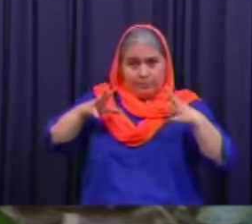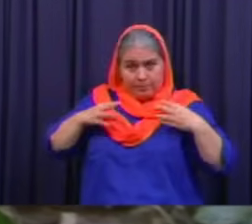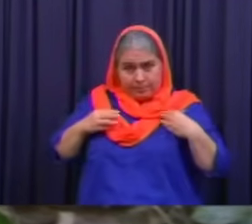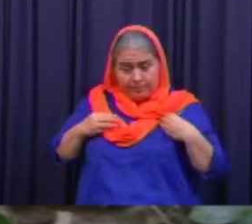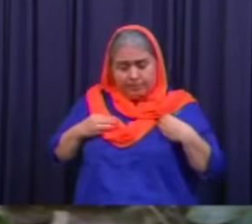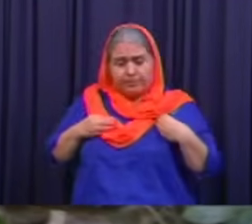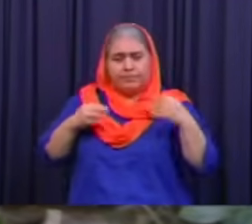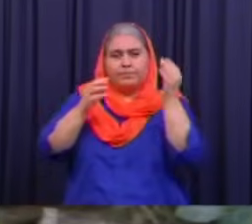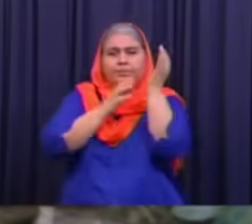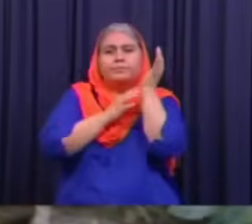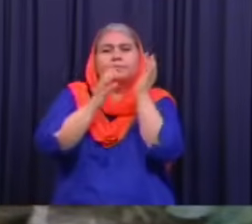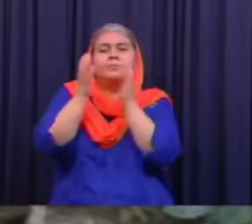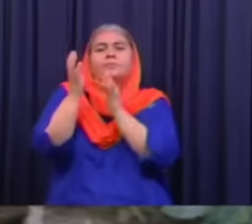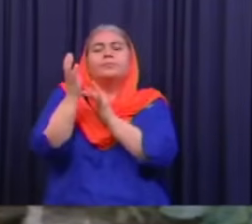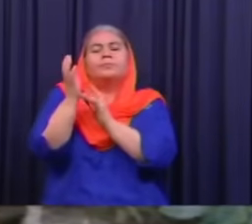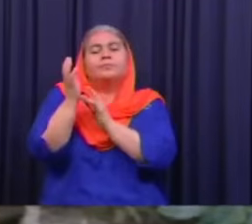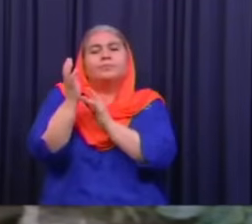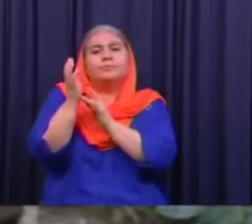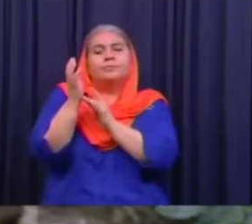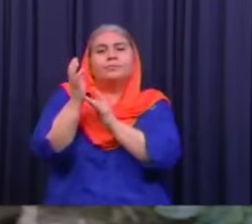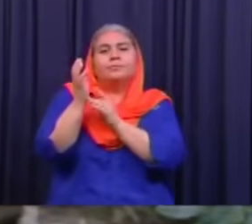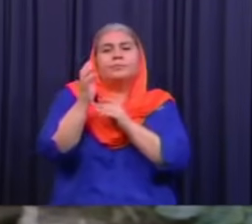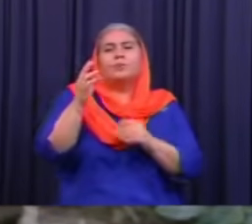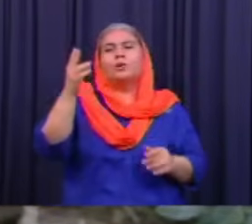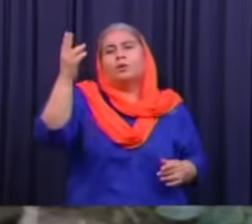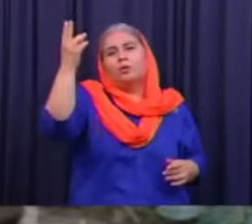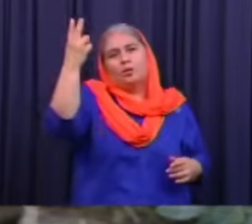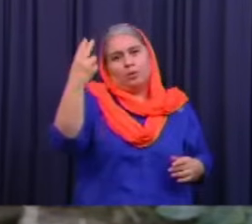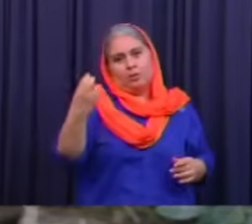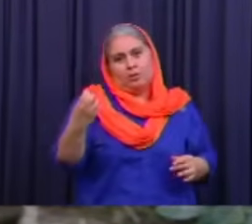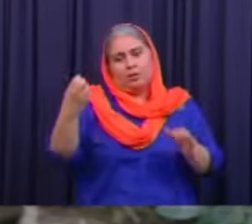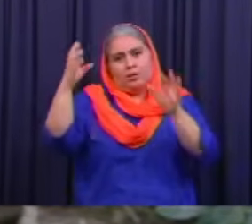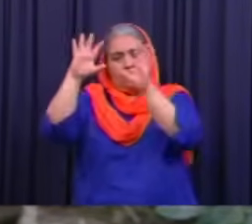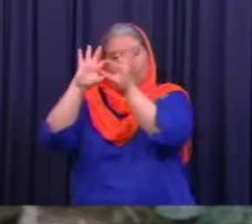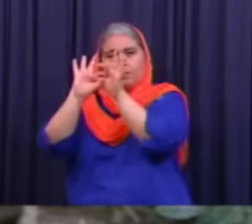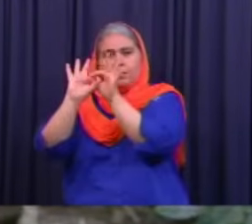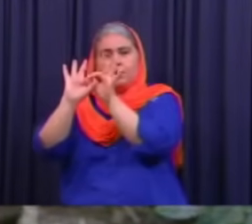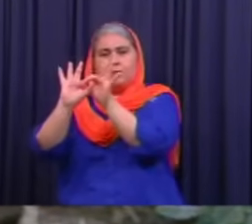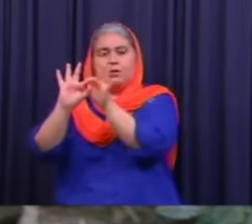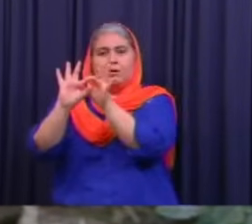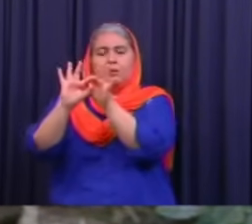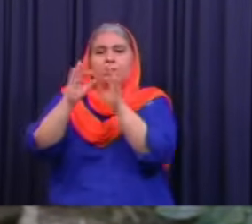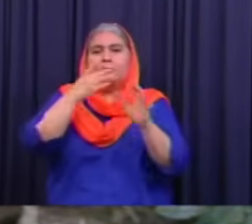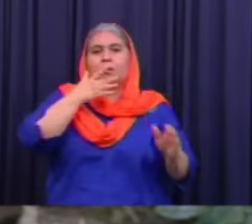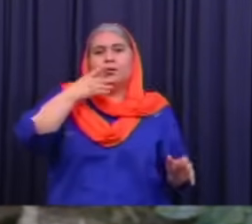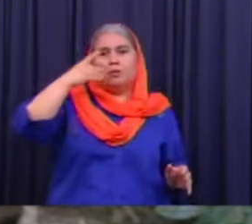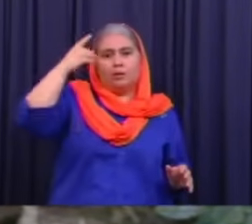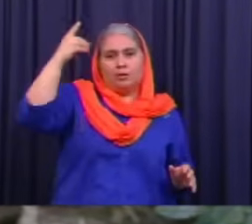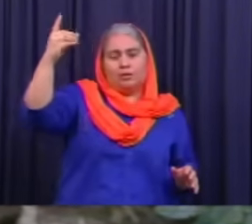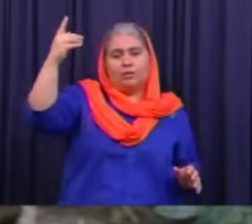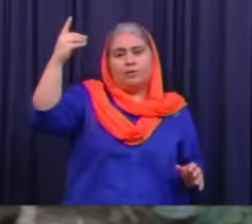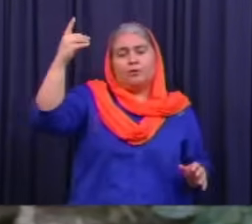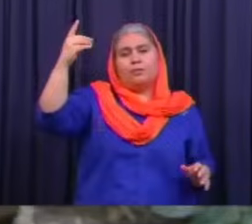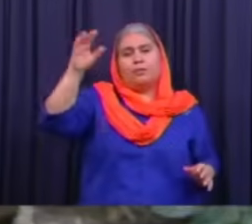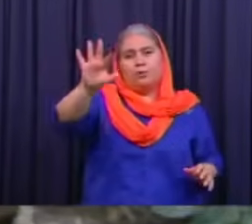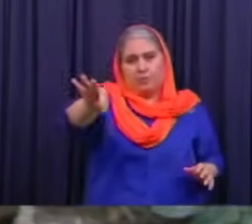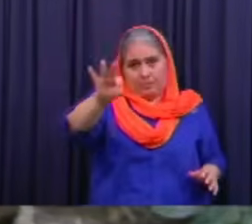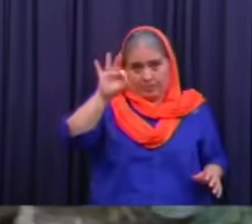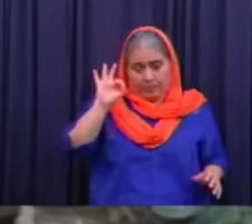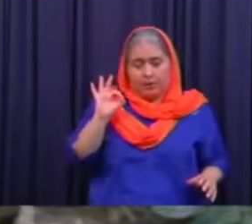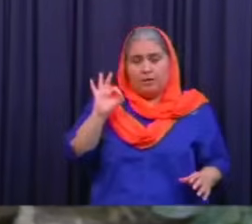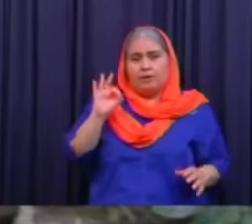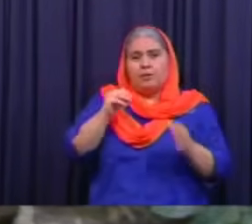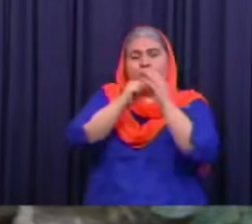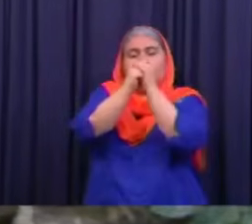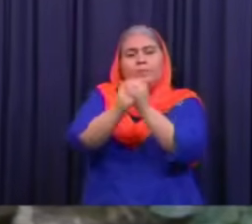la invitación está hecha en este momento para que usted pueda venir y acercarse y permítanos el privilegio de poder